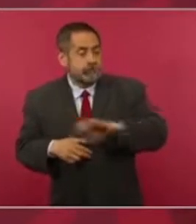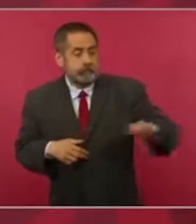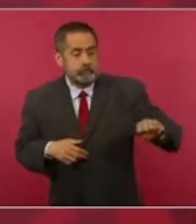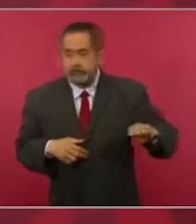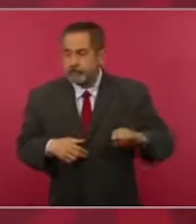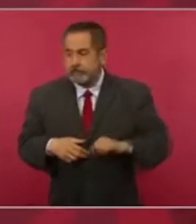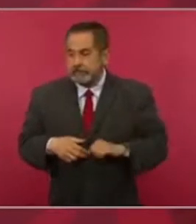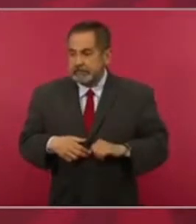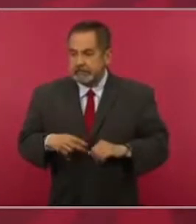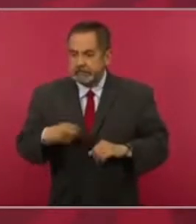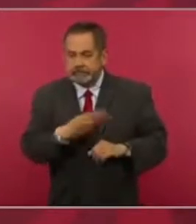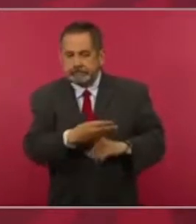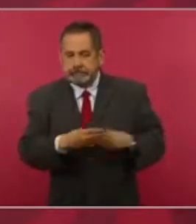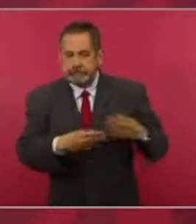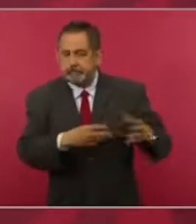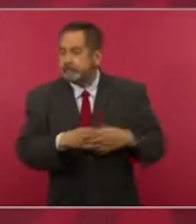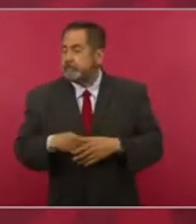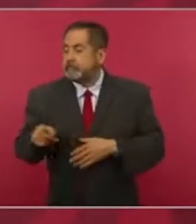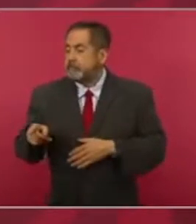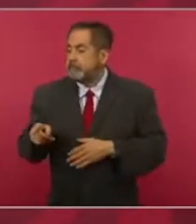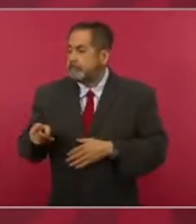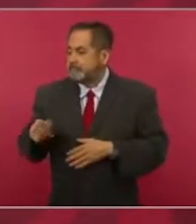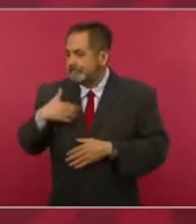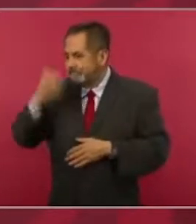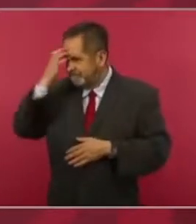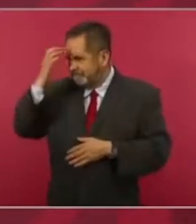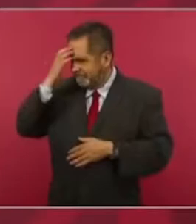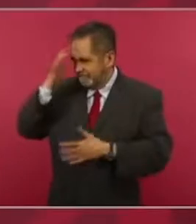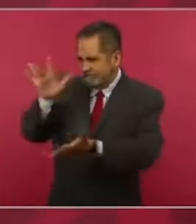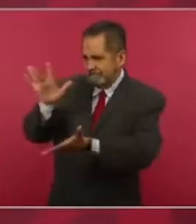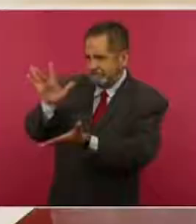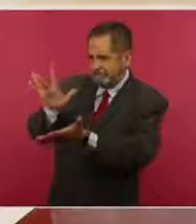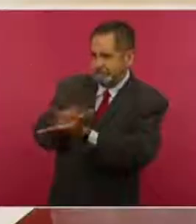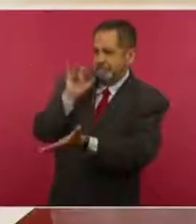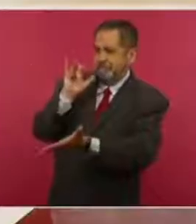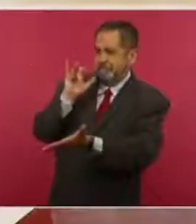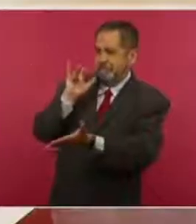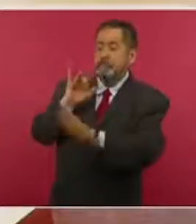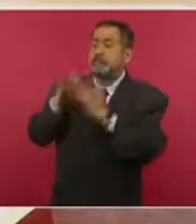se pasa a trabajar a una empresa